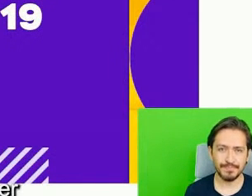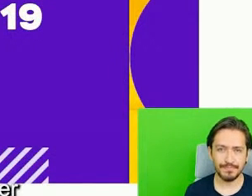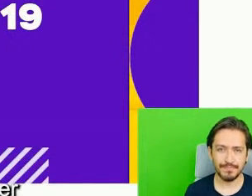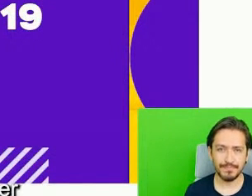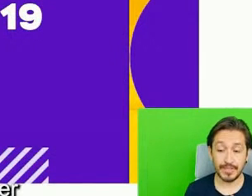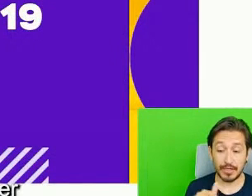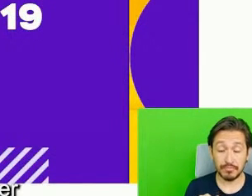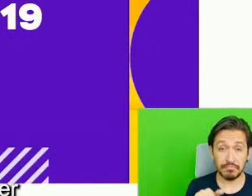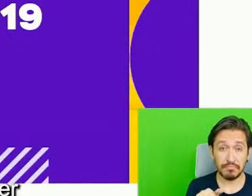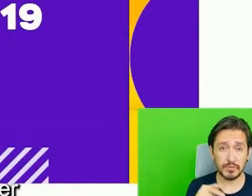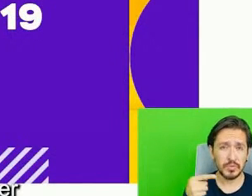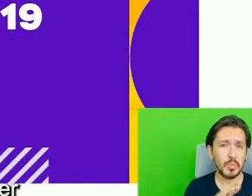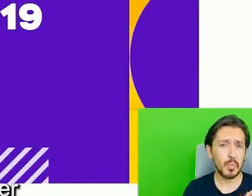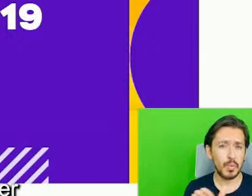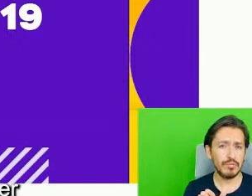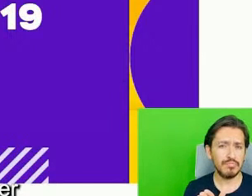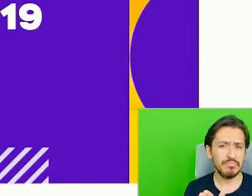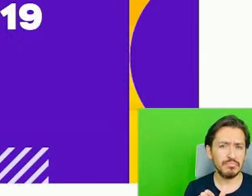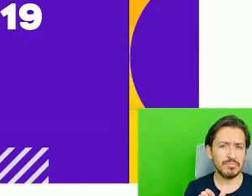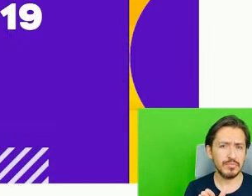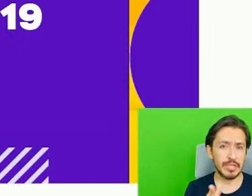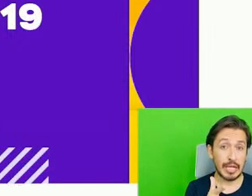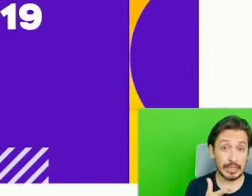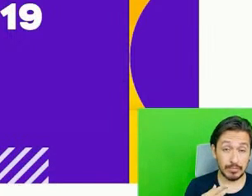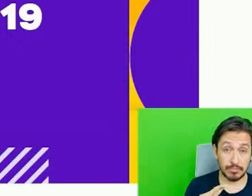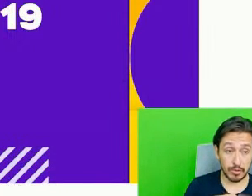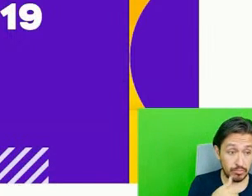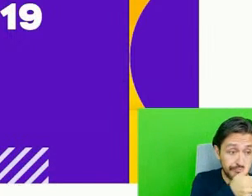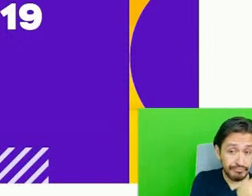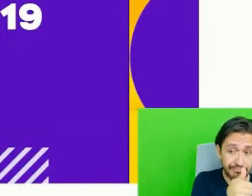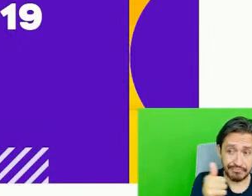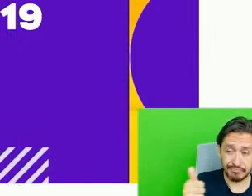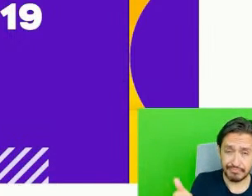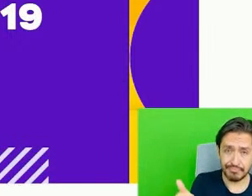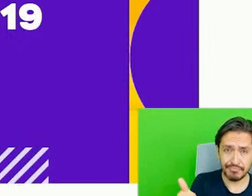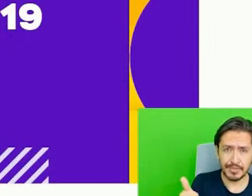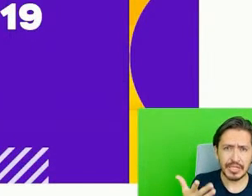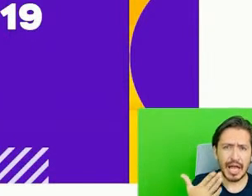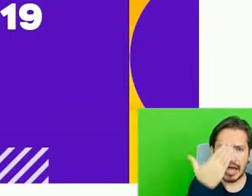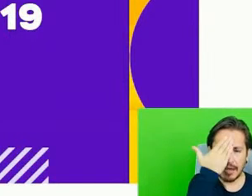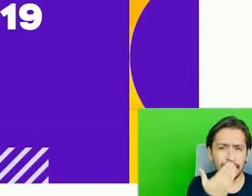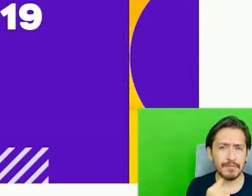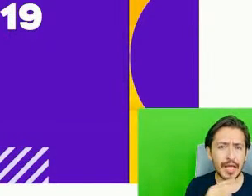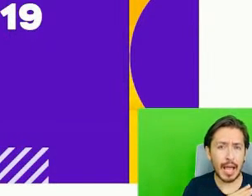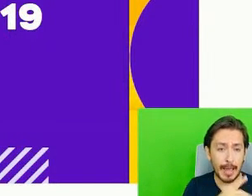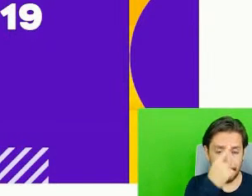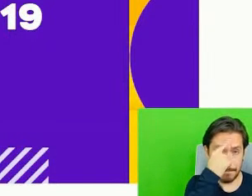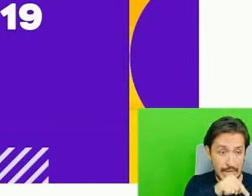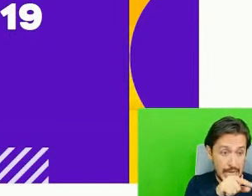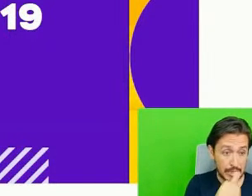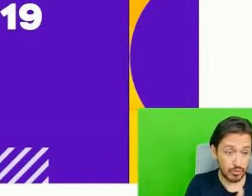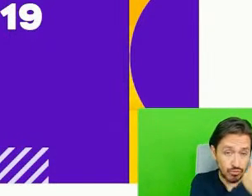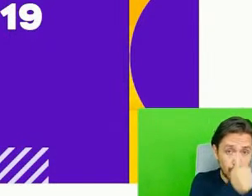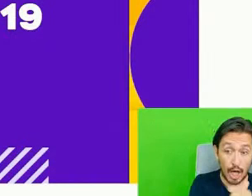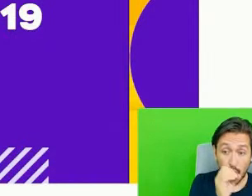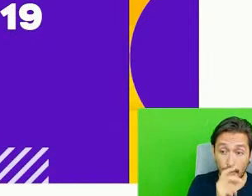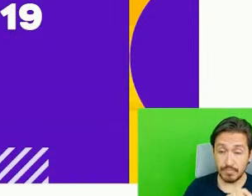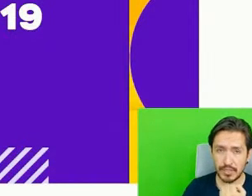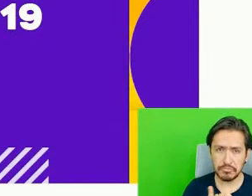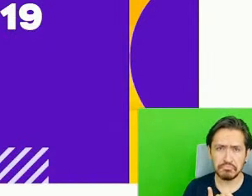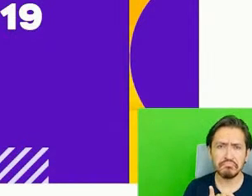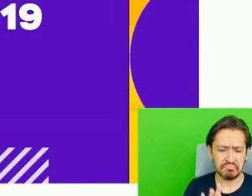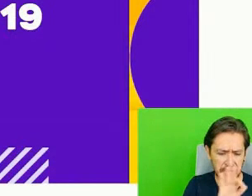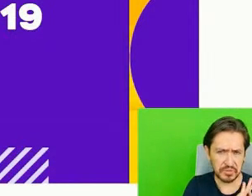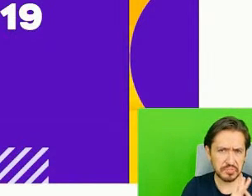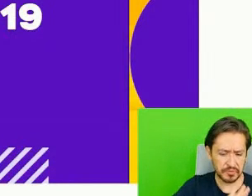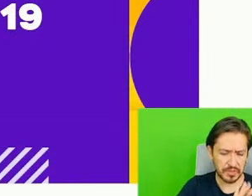se reflexionará sobre el poder y la capacidad que tenemos los individuos de ser parte de las transformaciones sociales de una ciudad o incluso de un país,